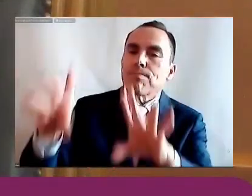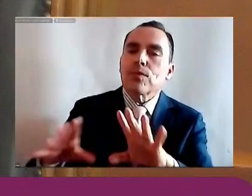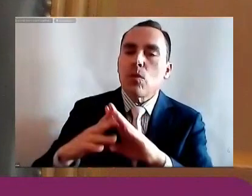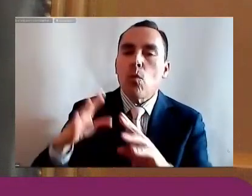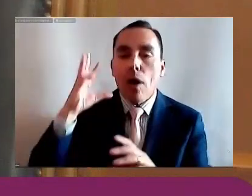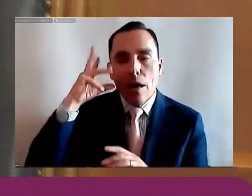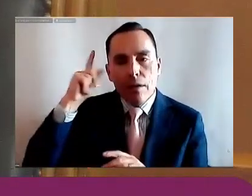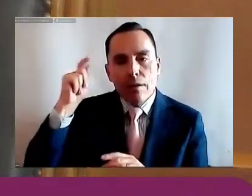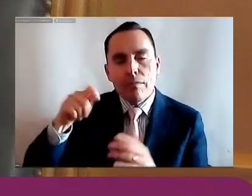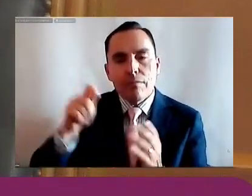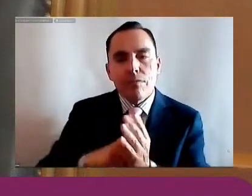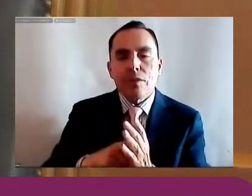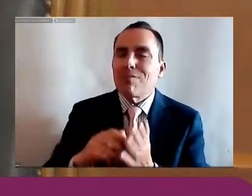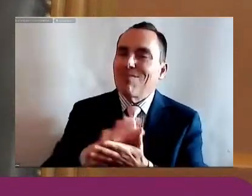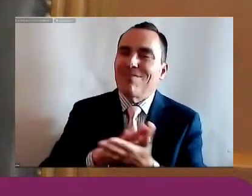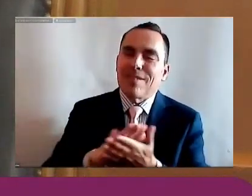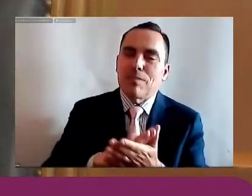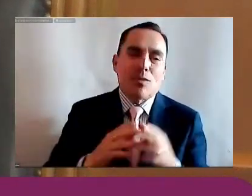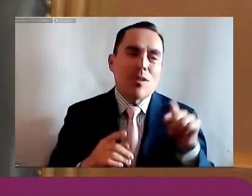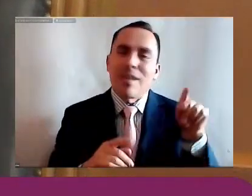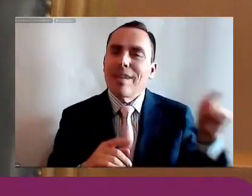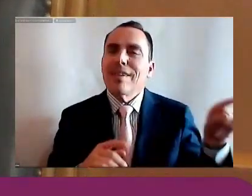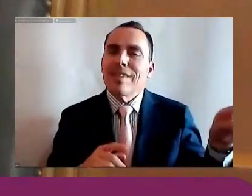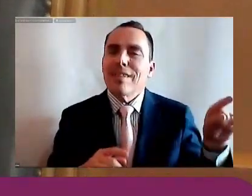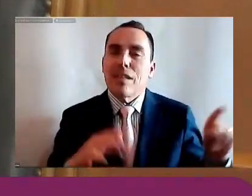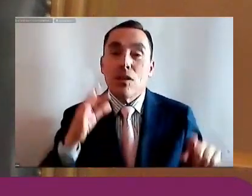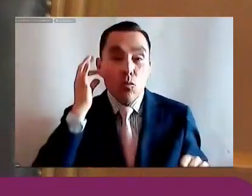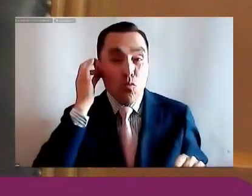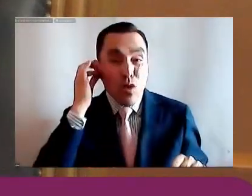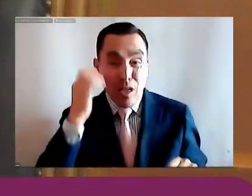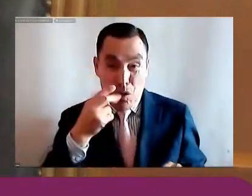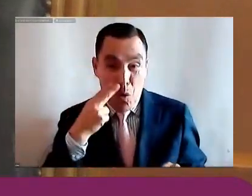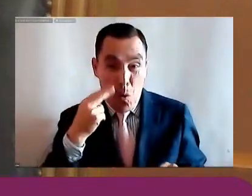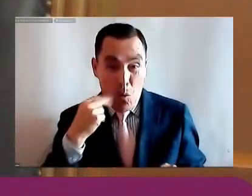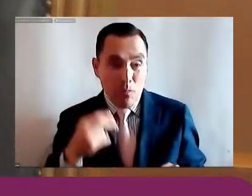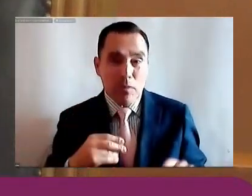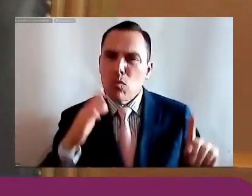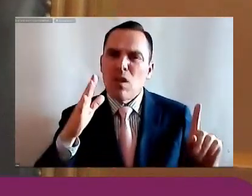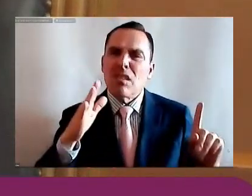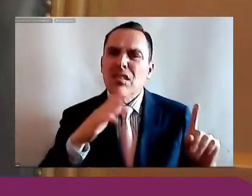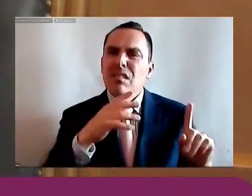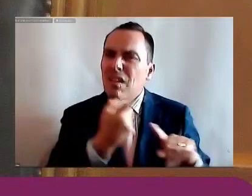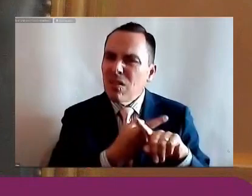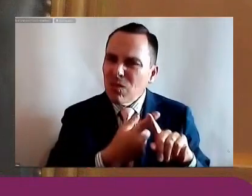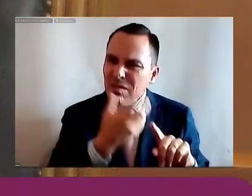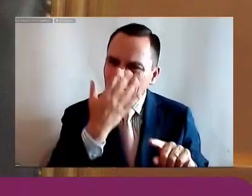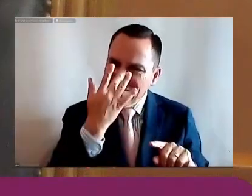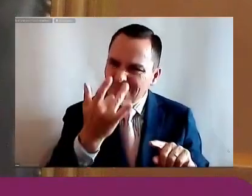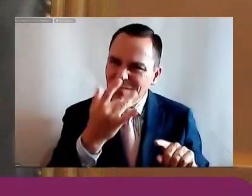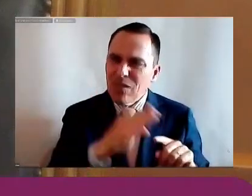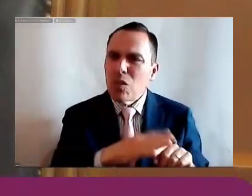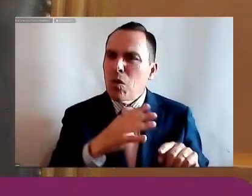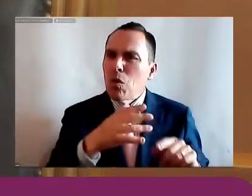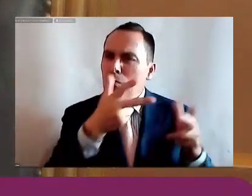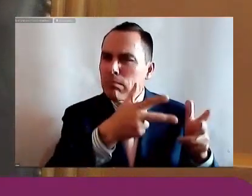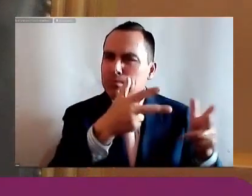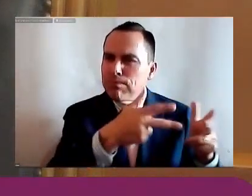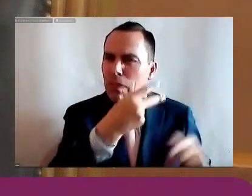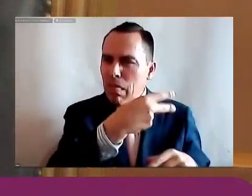cometan estas vulneraciones de derechos fundamentales, que en definitiva son eso? El acoso